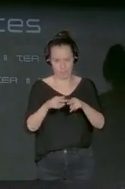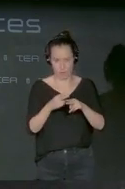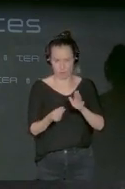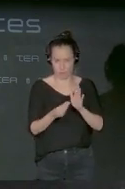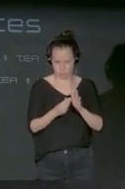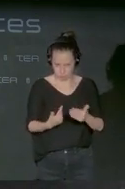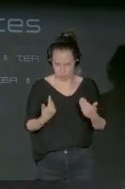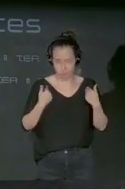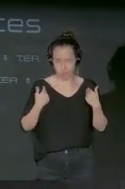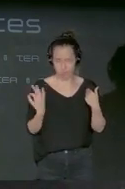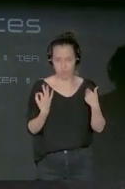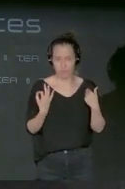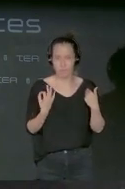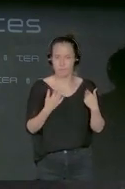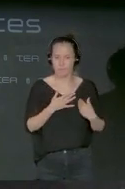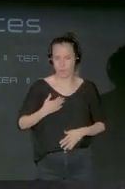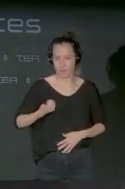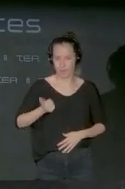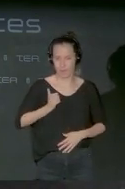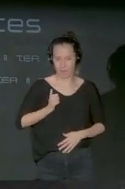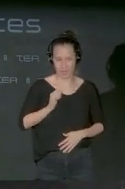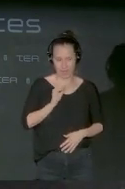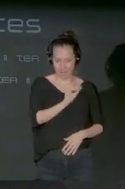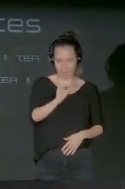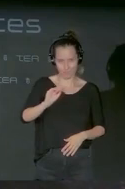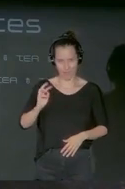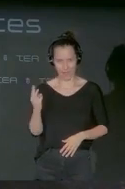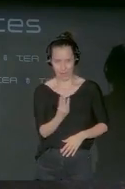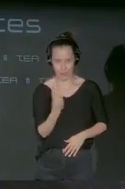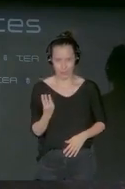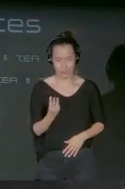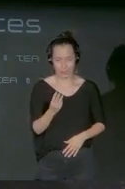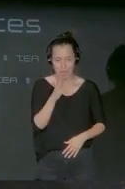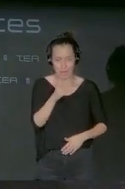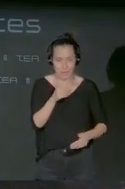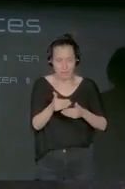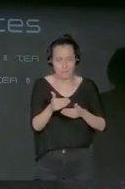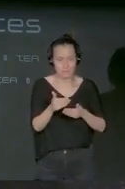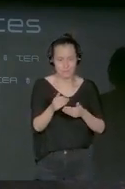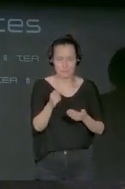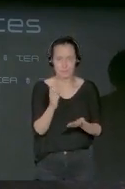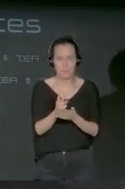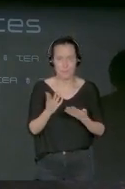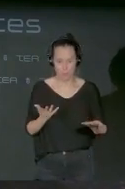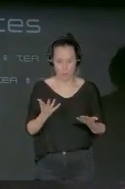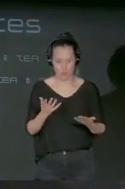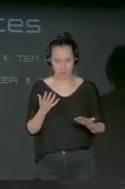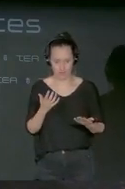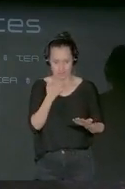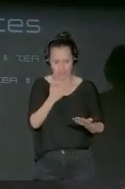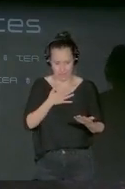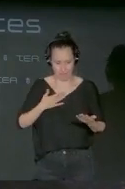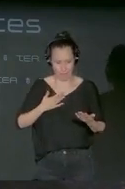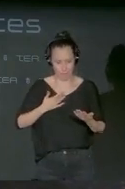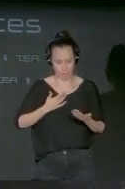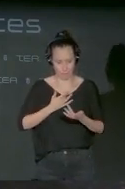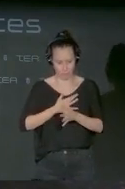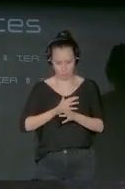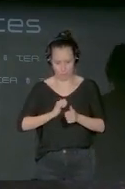lanzo otra pregunta a los tres. ¿Qué desafíos nos encontramos a la hora de consolidar a la industria del